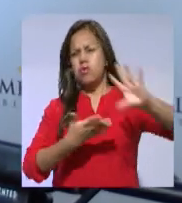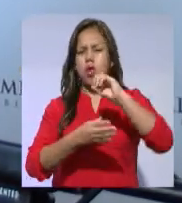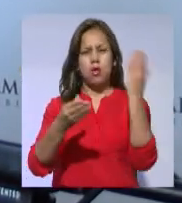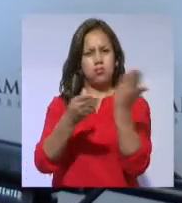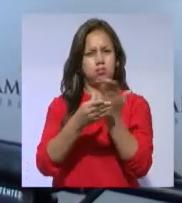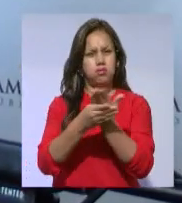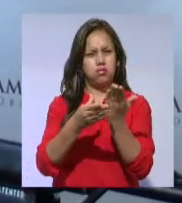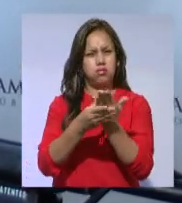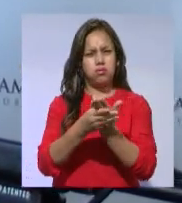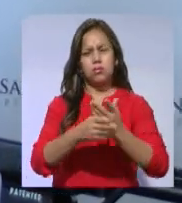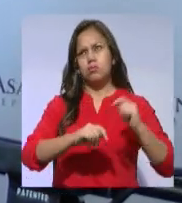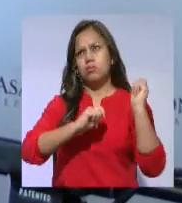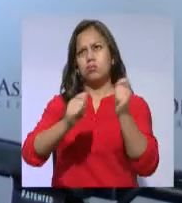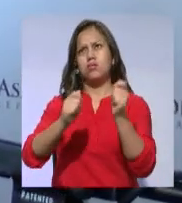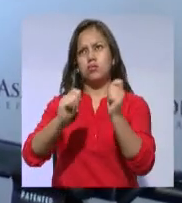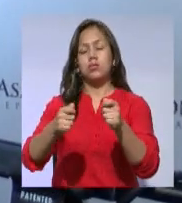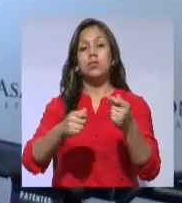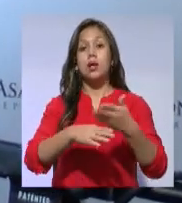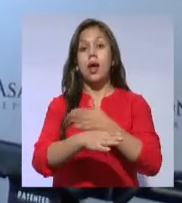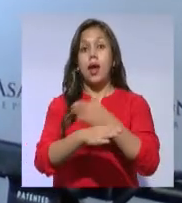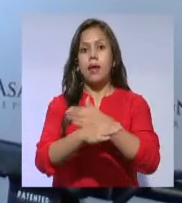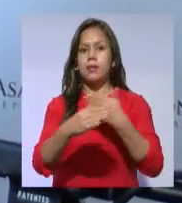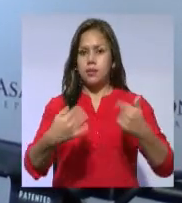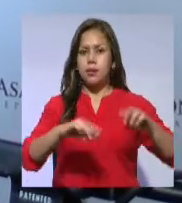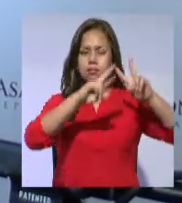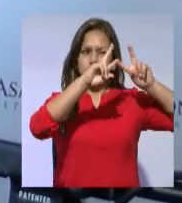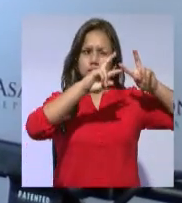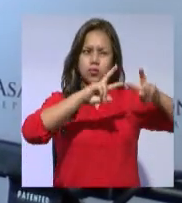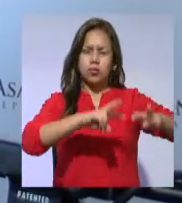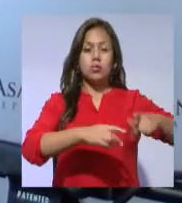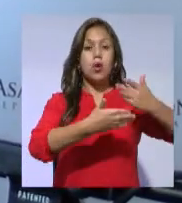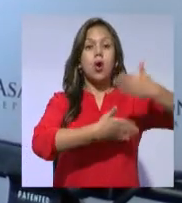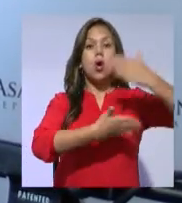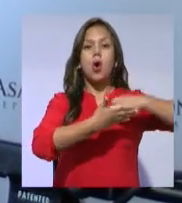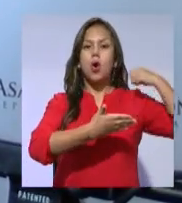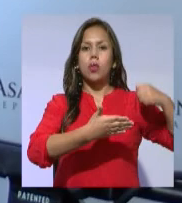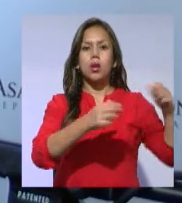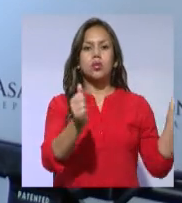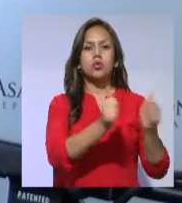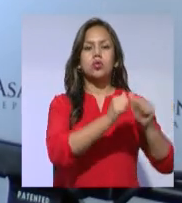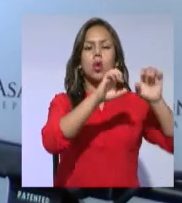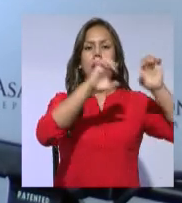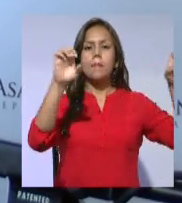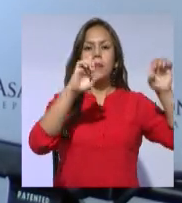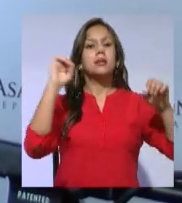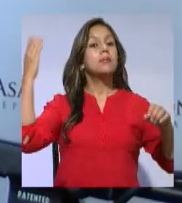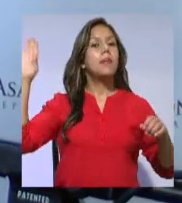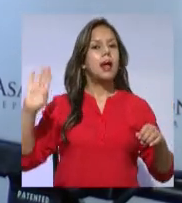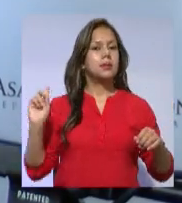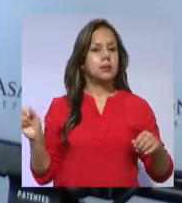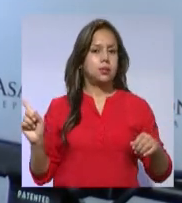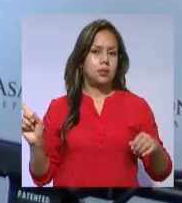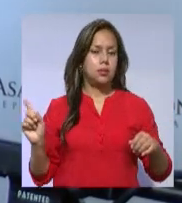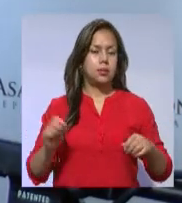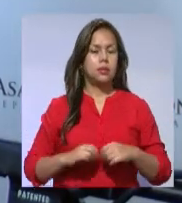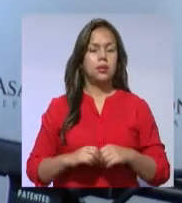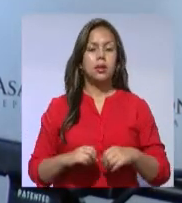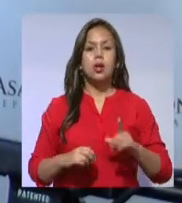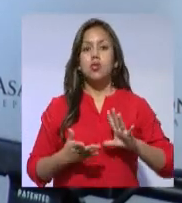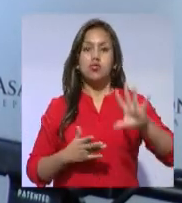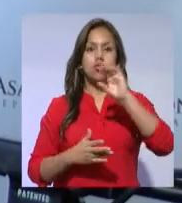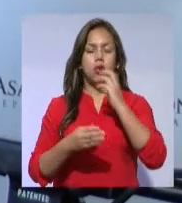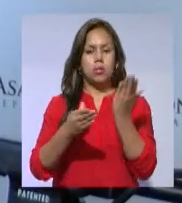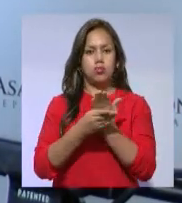respecto a las auditorías realizadas a contratos con la empresa odebrecht y toda la documentación